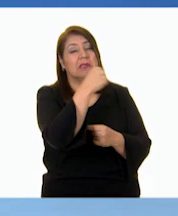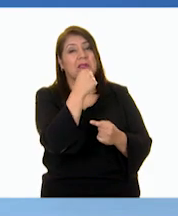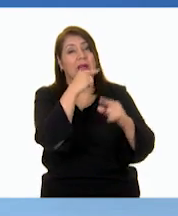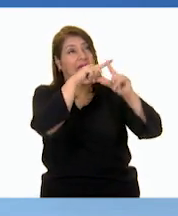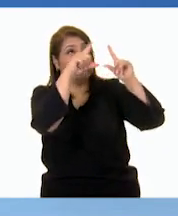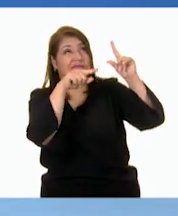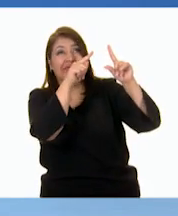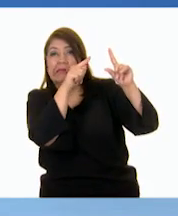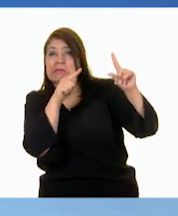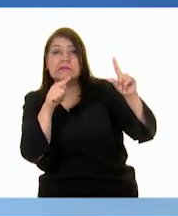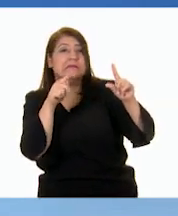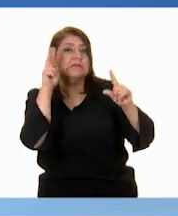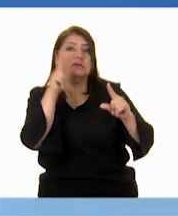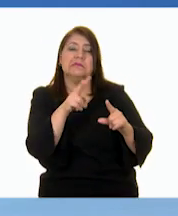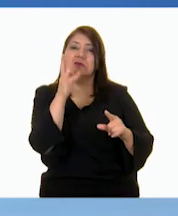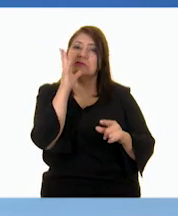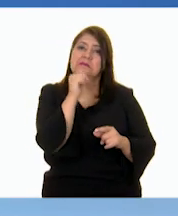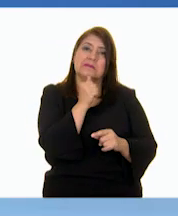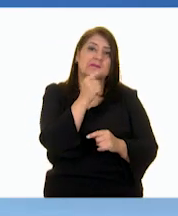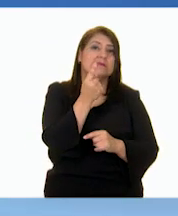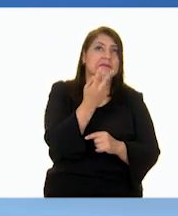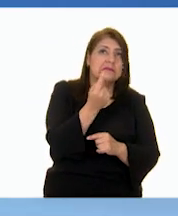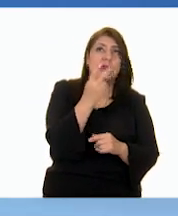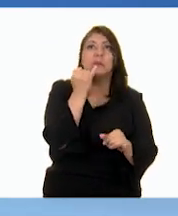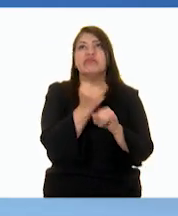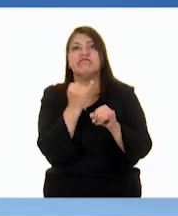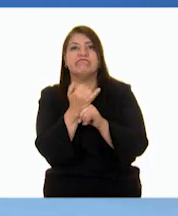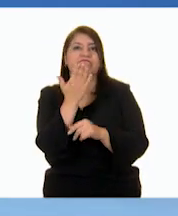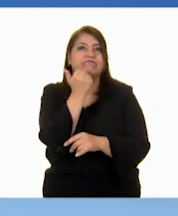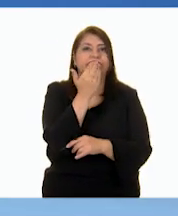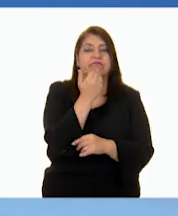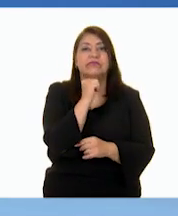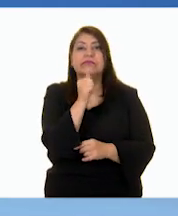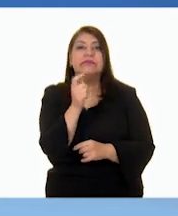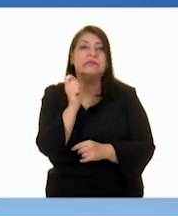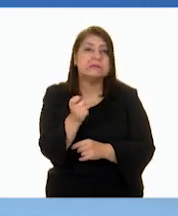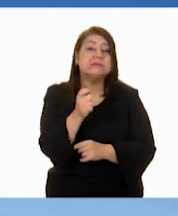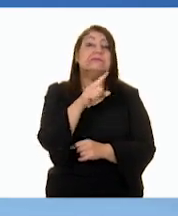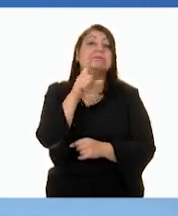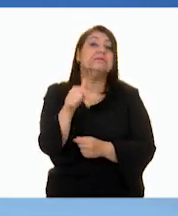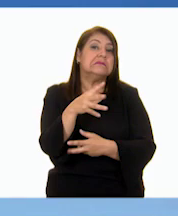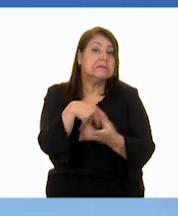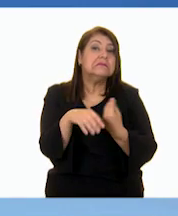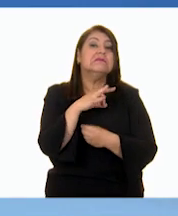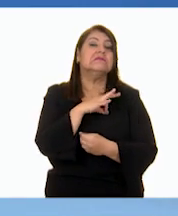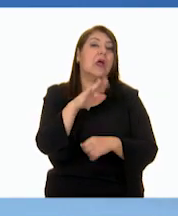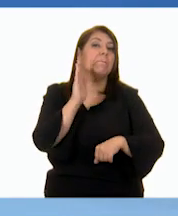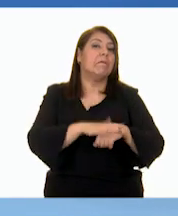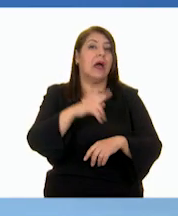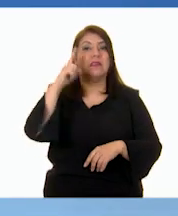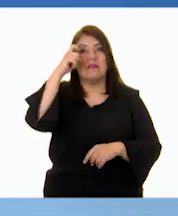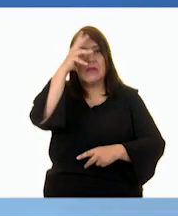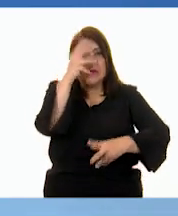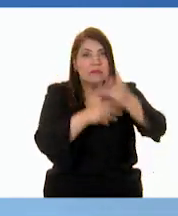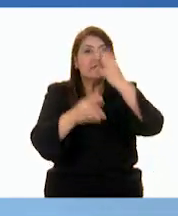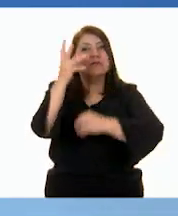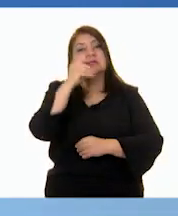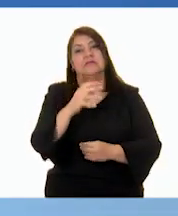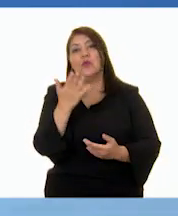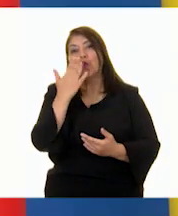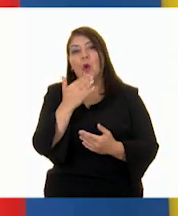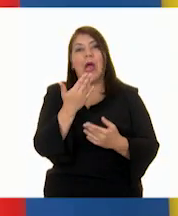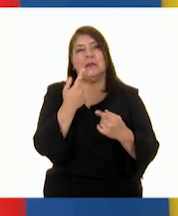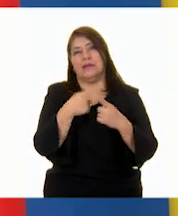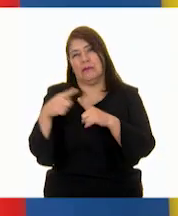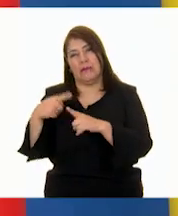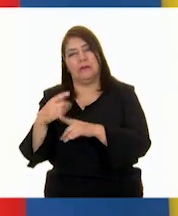México que no pueden hacer estas cosas, y pienso que les puede resultar más complicado aprender.